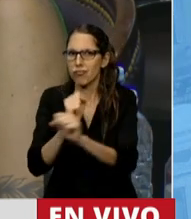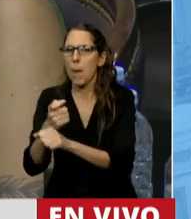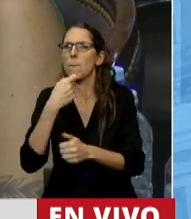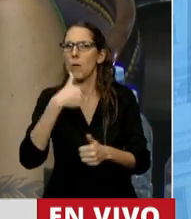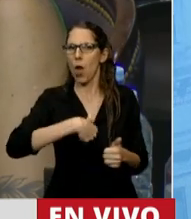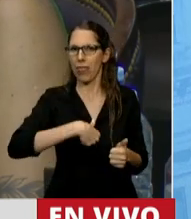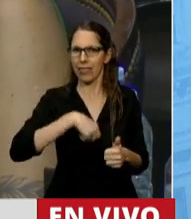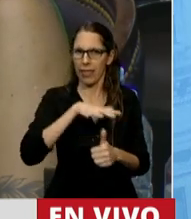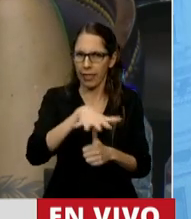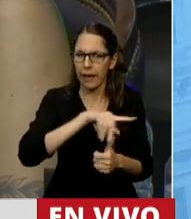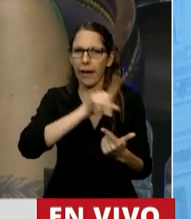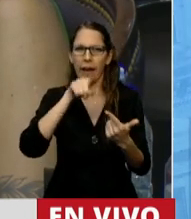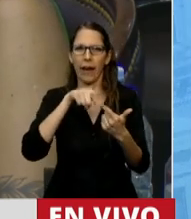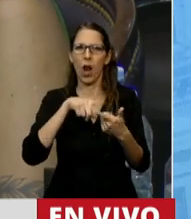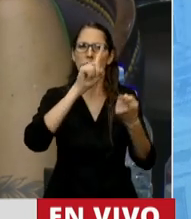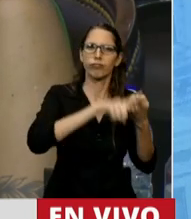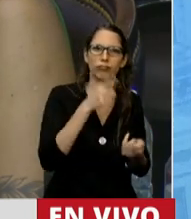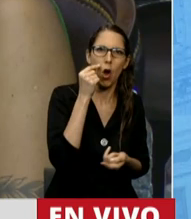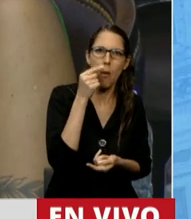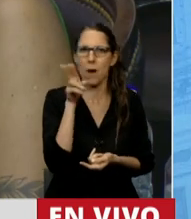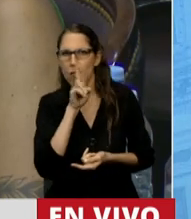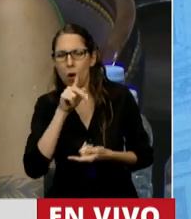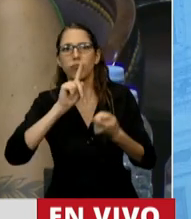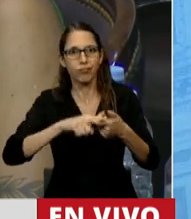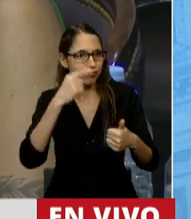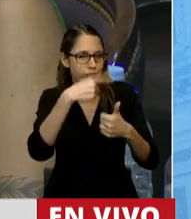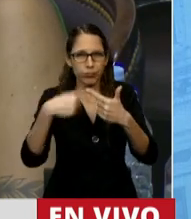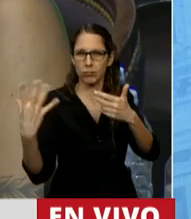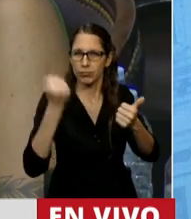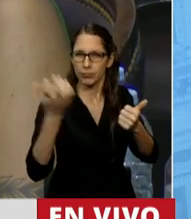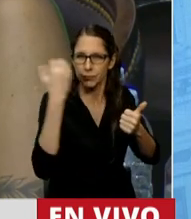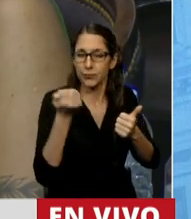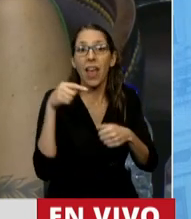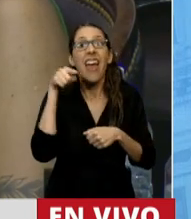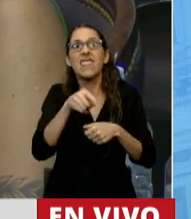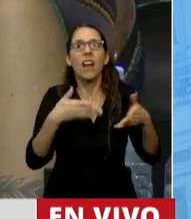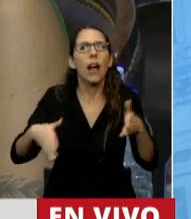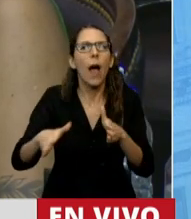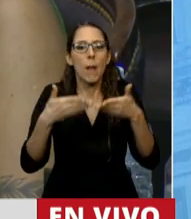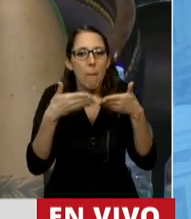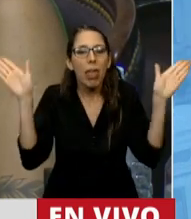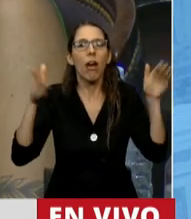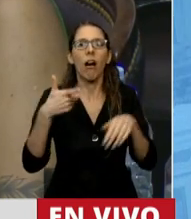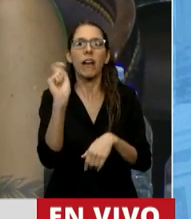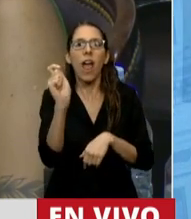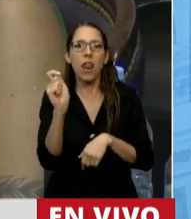identidad de género. Lo tengo que decir, ese camino lo inició nuestra presidenta y